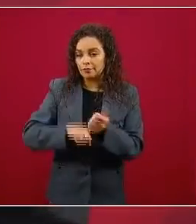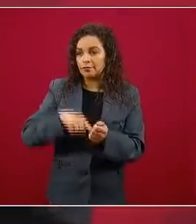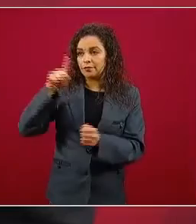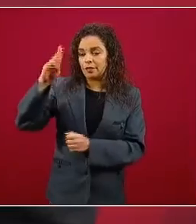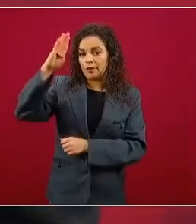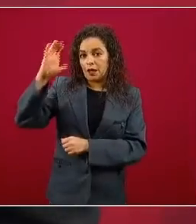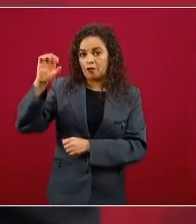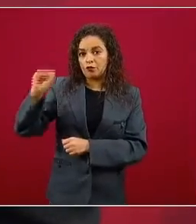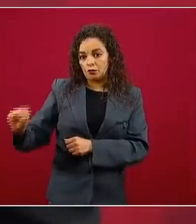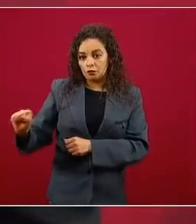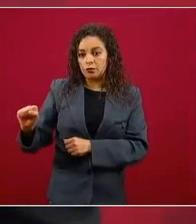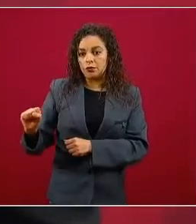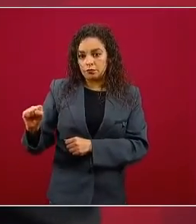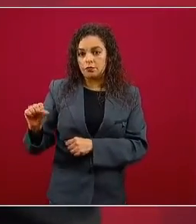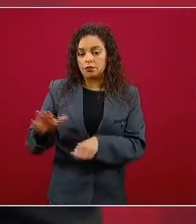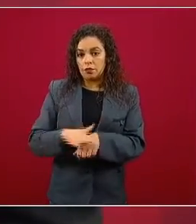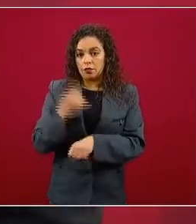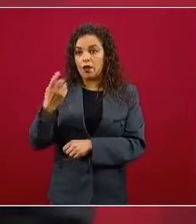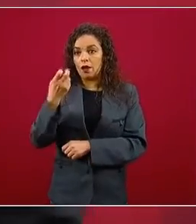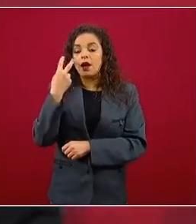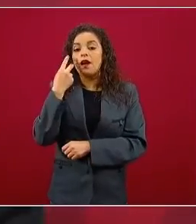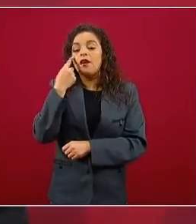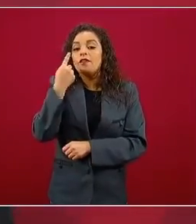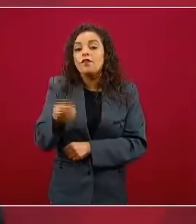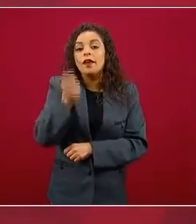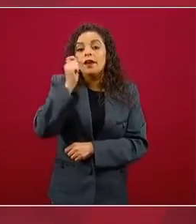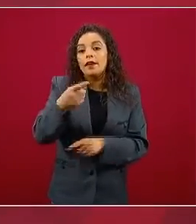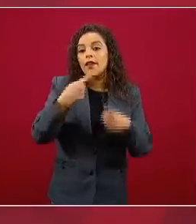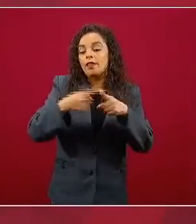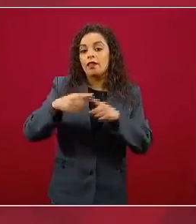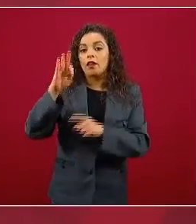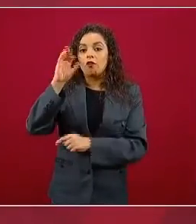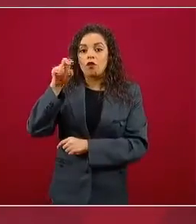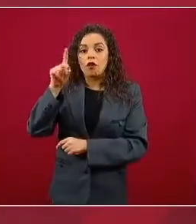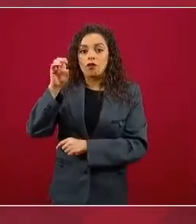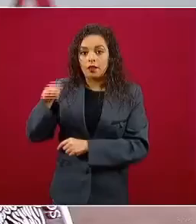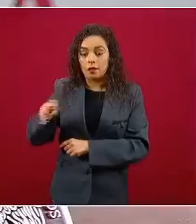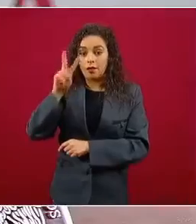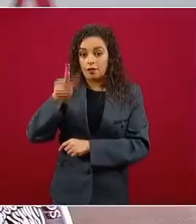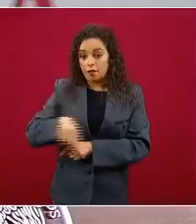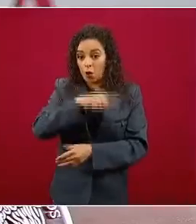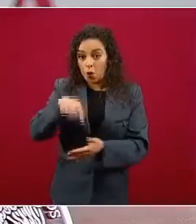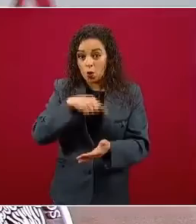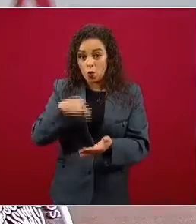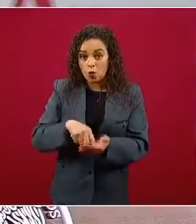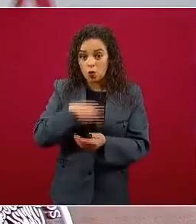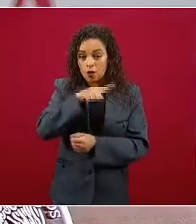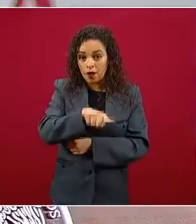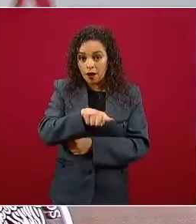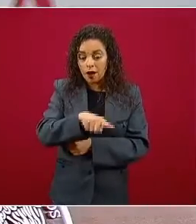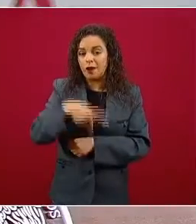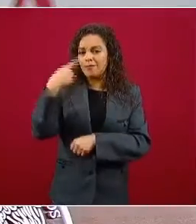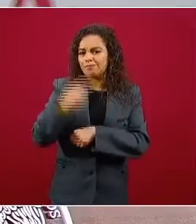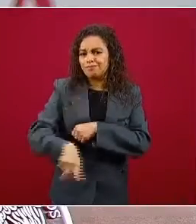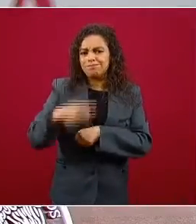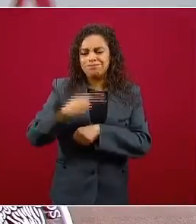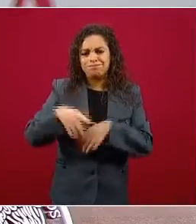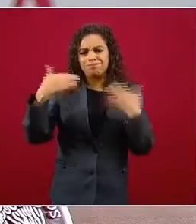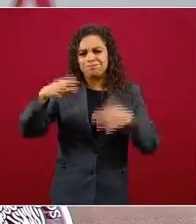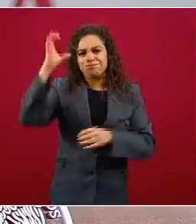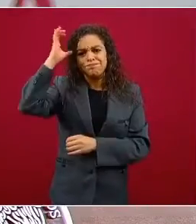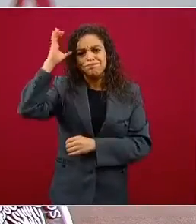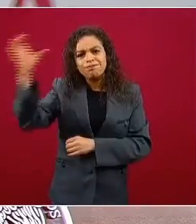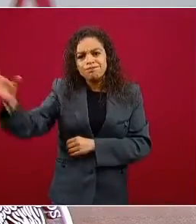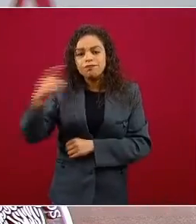sitio justamente dando seguimiento a las acciones de Fonden, y algunas son en zonas de riesgo donde Infonavit construyó y donde las familias invirtieron